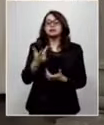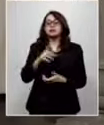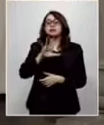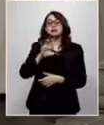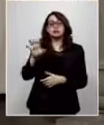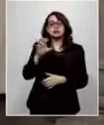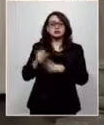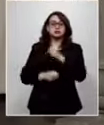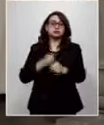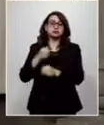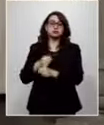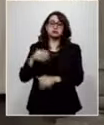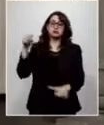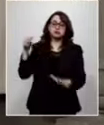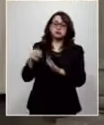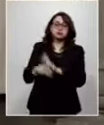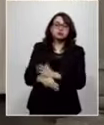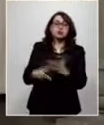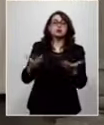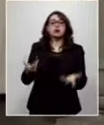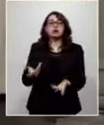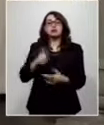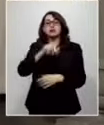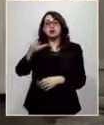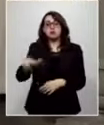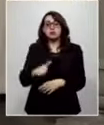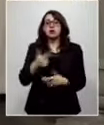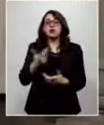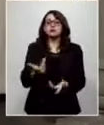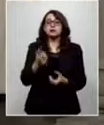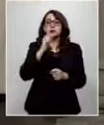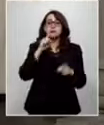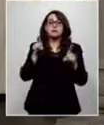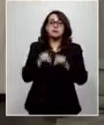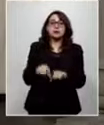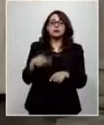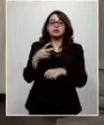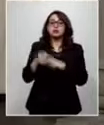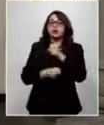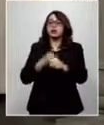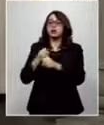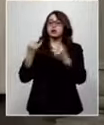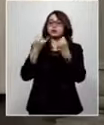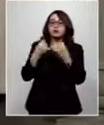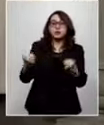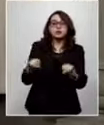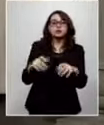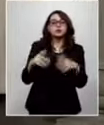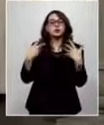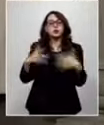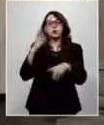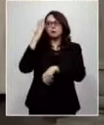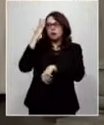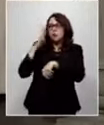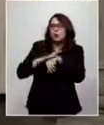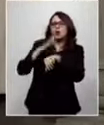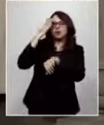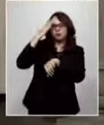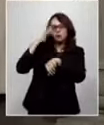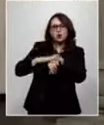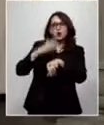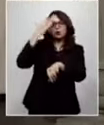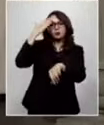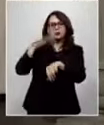la consumación de la independencia. No pudo ser mejor el año para hacer este ejercicio realidad y ojalá más